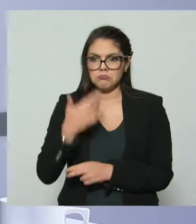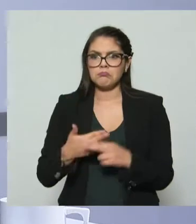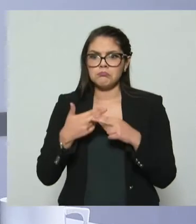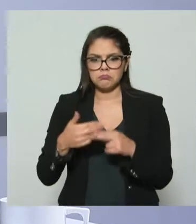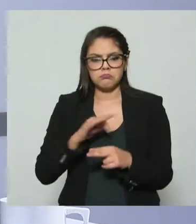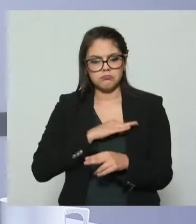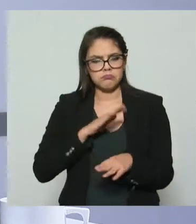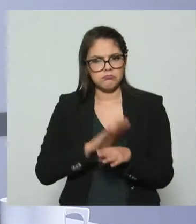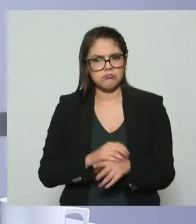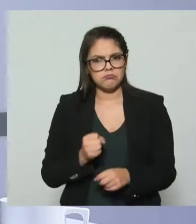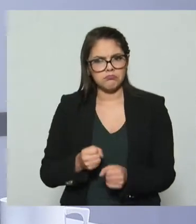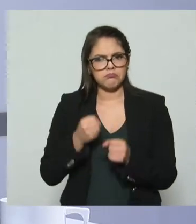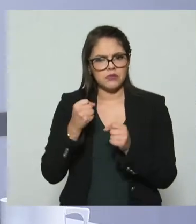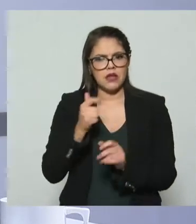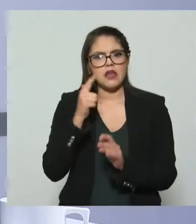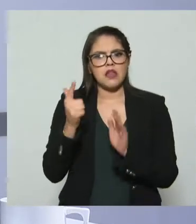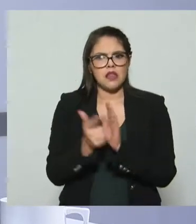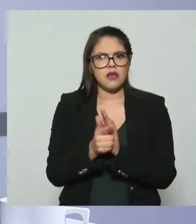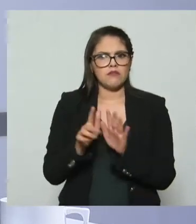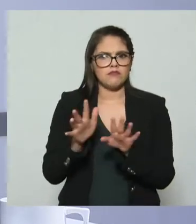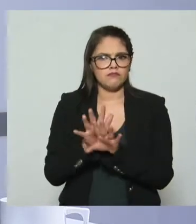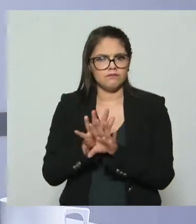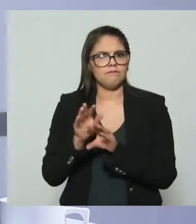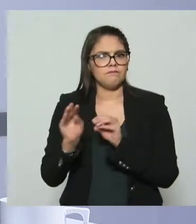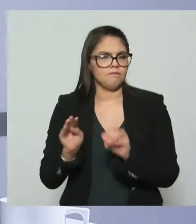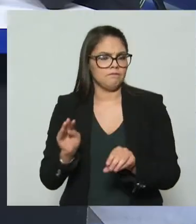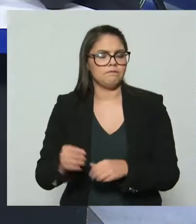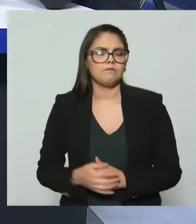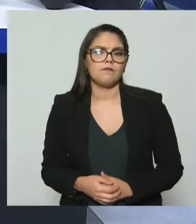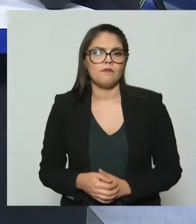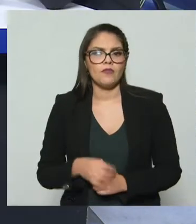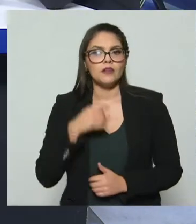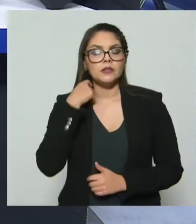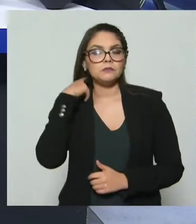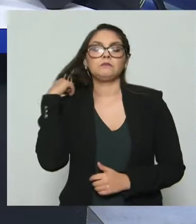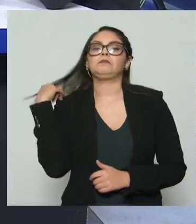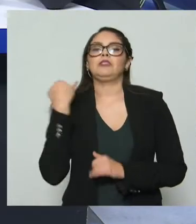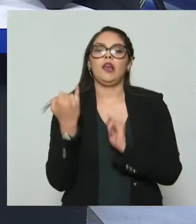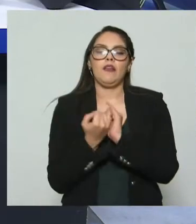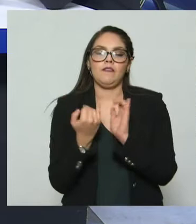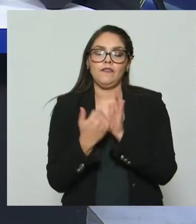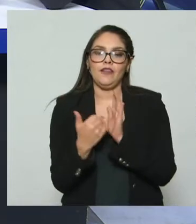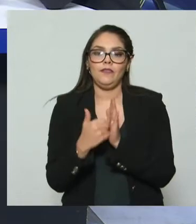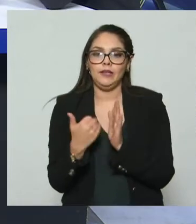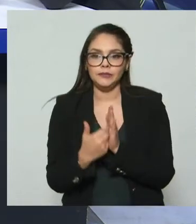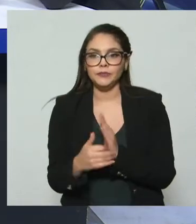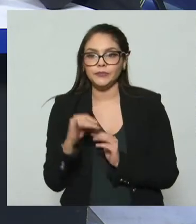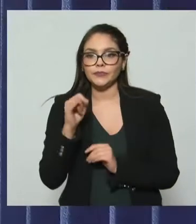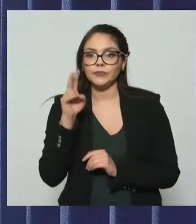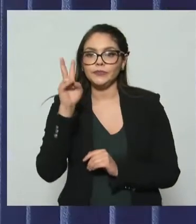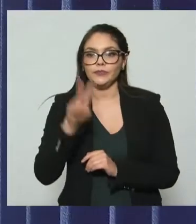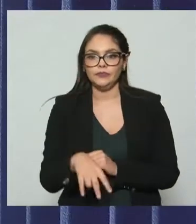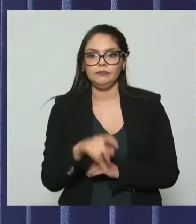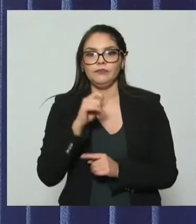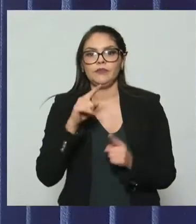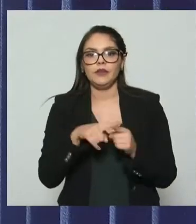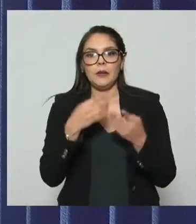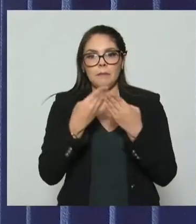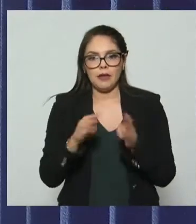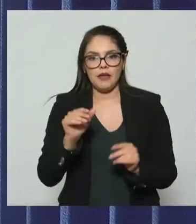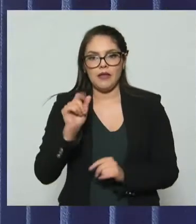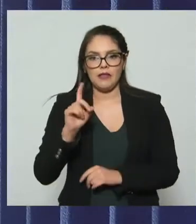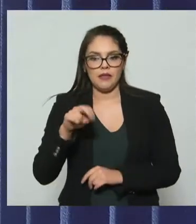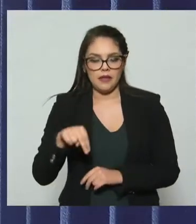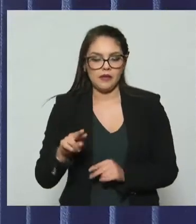un fortalecimiento del marco legal de la ciudad. Bueno, y en este sentido hay mucho todavía por hacer. En efecto, está el banco de ADN